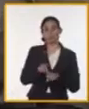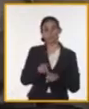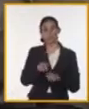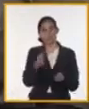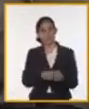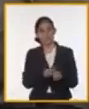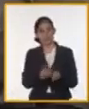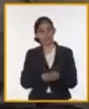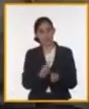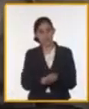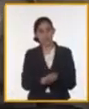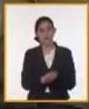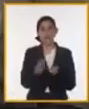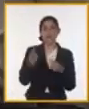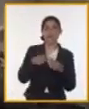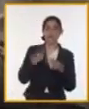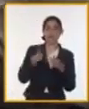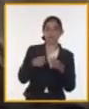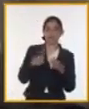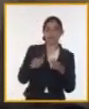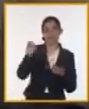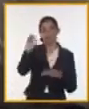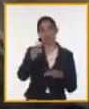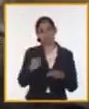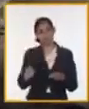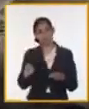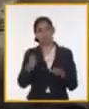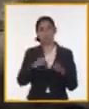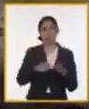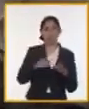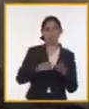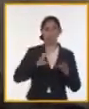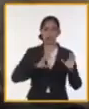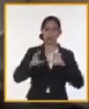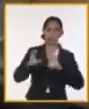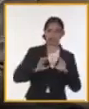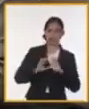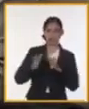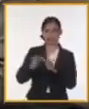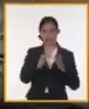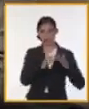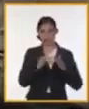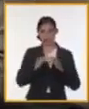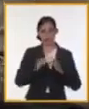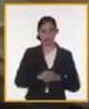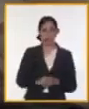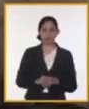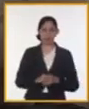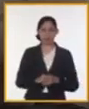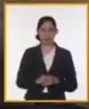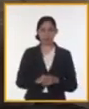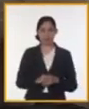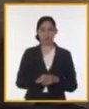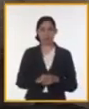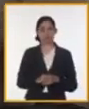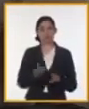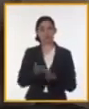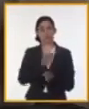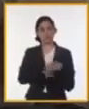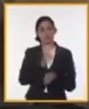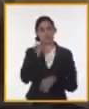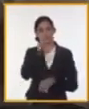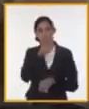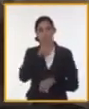ámbito mediático, sino también en el organizacional y en el comunitario. Y por último, yo quiero referirme a dos acciones que creo